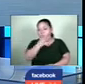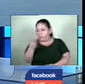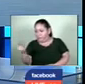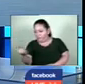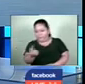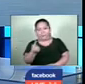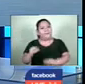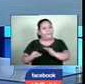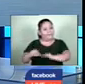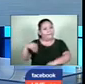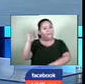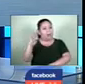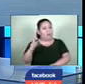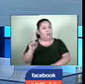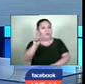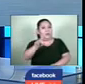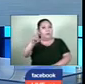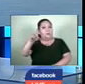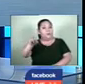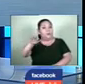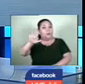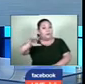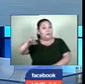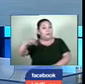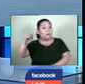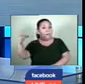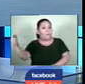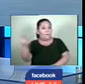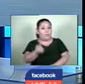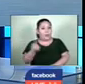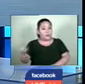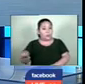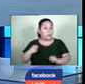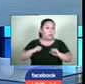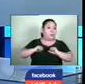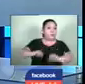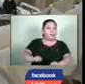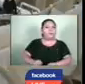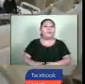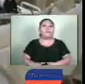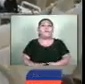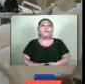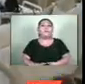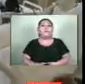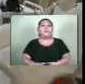se incrementó a 1.5 millones de personas. Veamos.